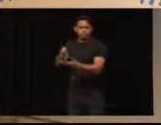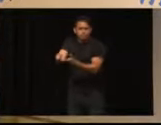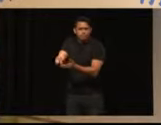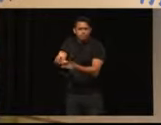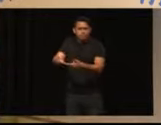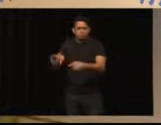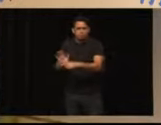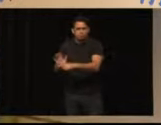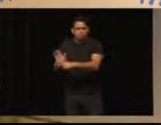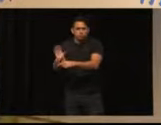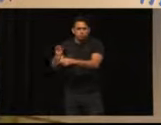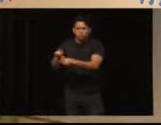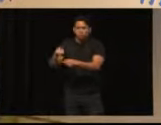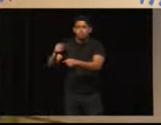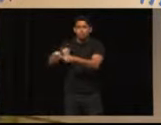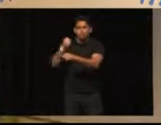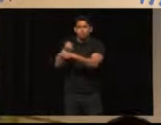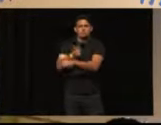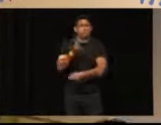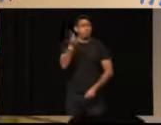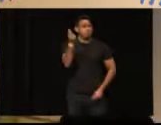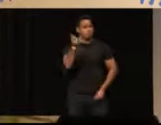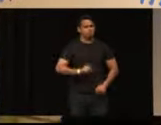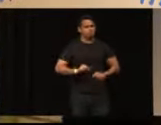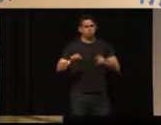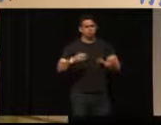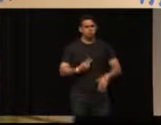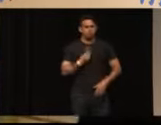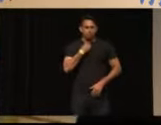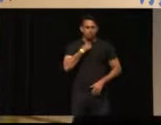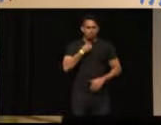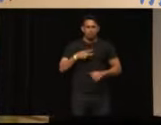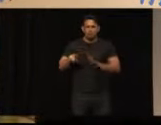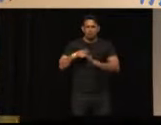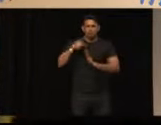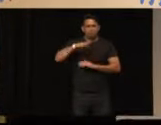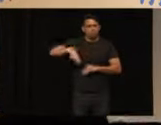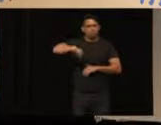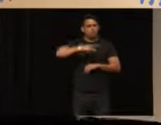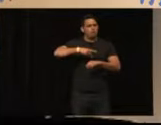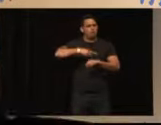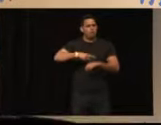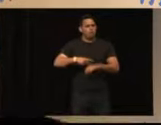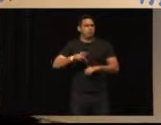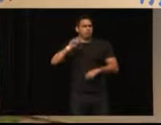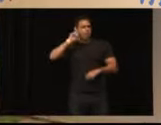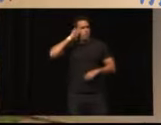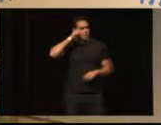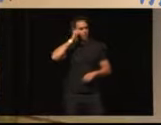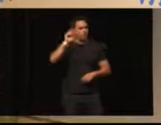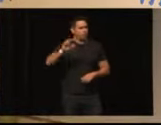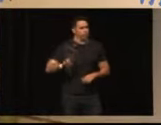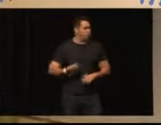Sudáfrica si fueran demolidos, porque para mantener a ellos el país no tiene dinero como disponer de